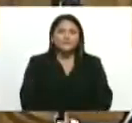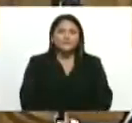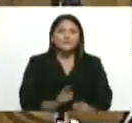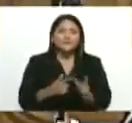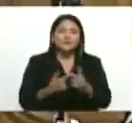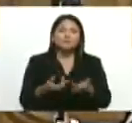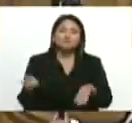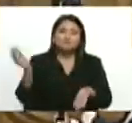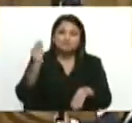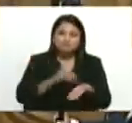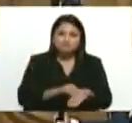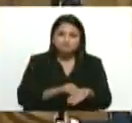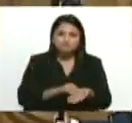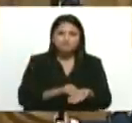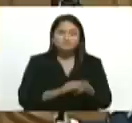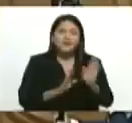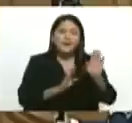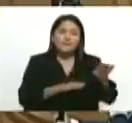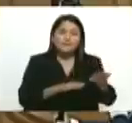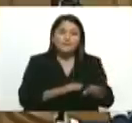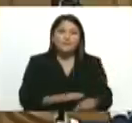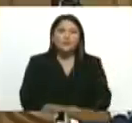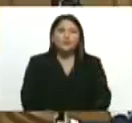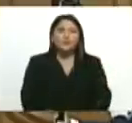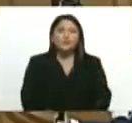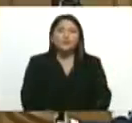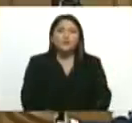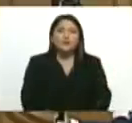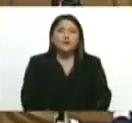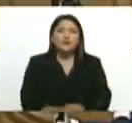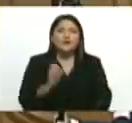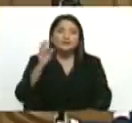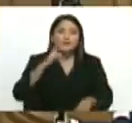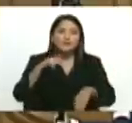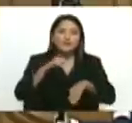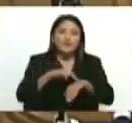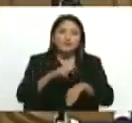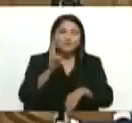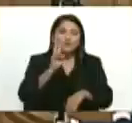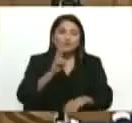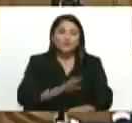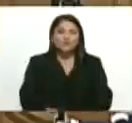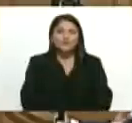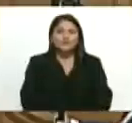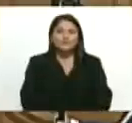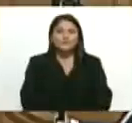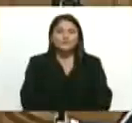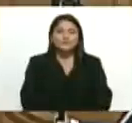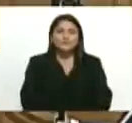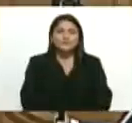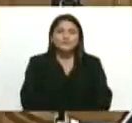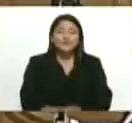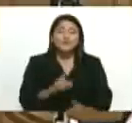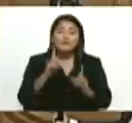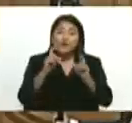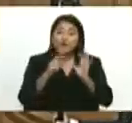Ratificamos y reafirmamos nuestro apoyo incondicional a la Asamblea Nacional de Venezuela. Voy con foto.